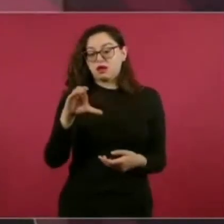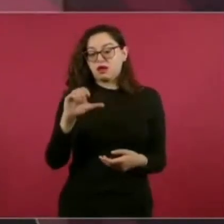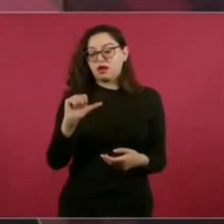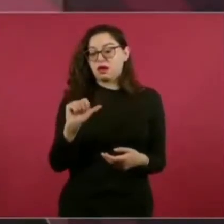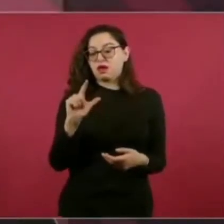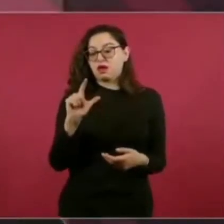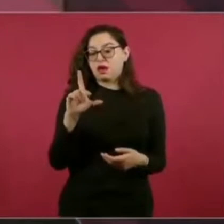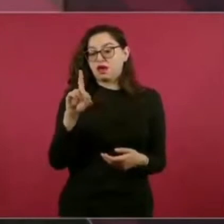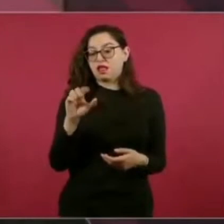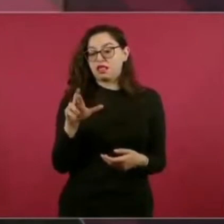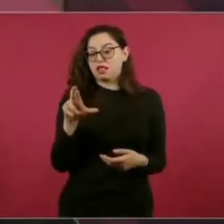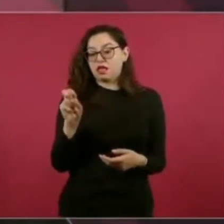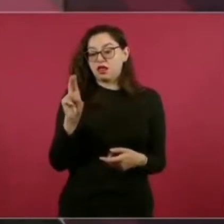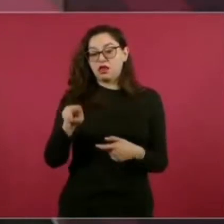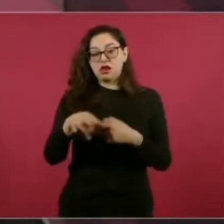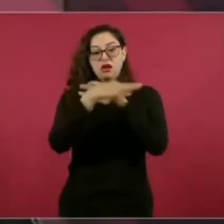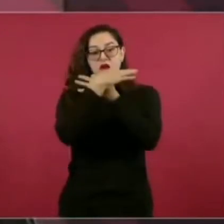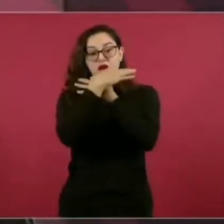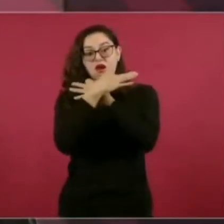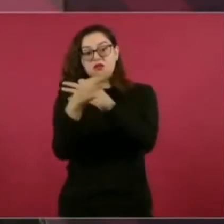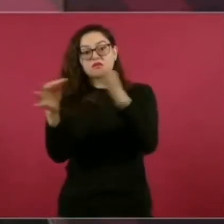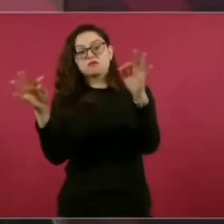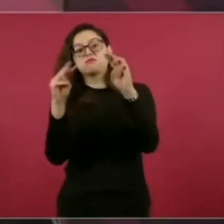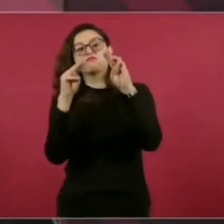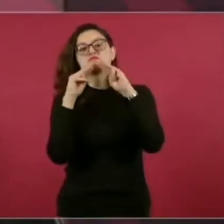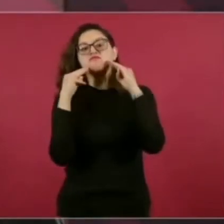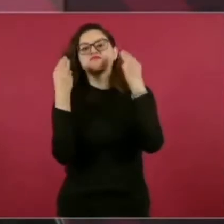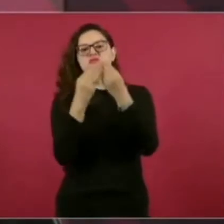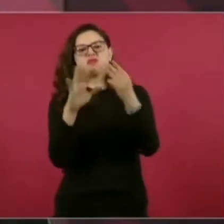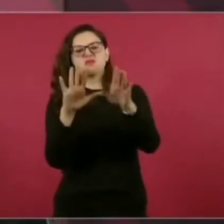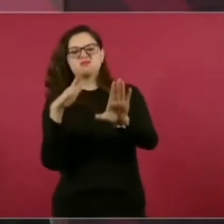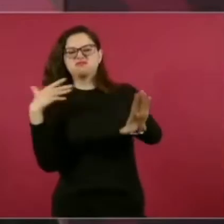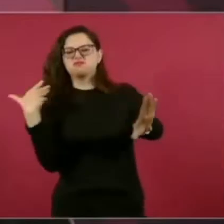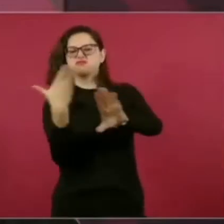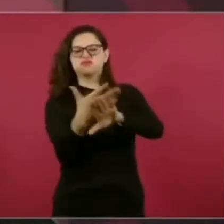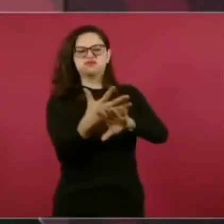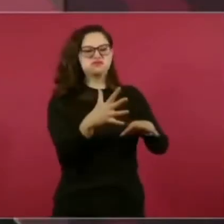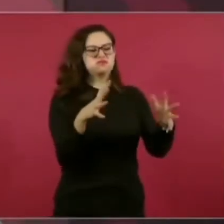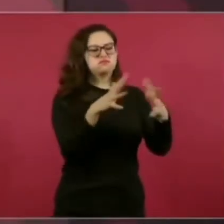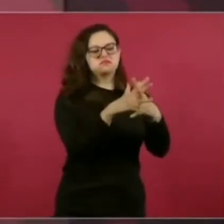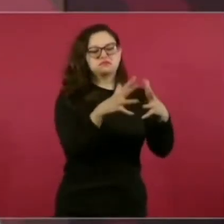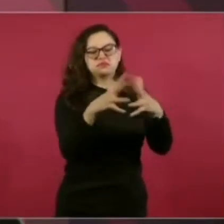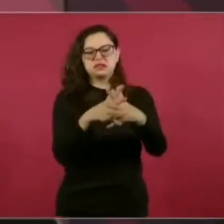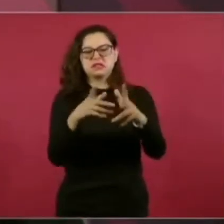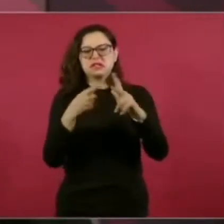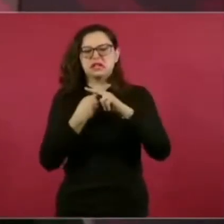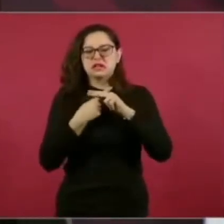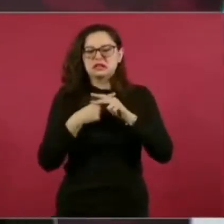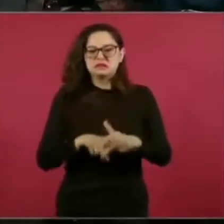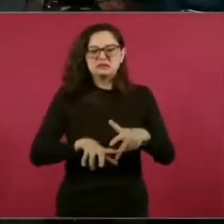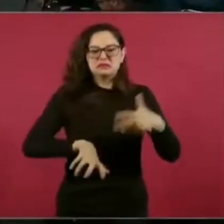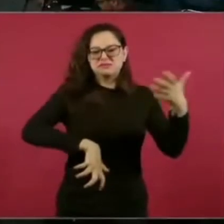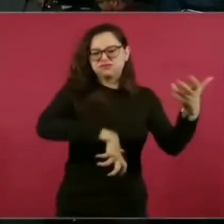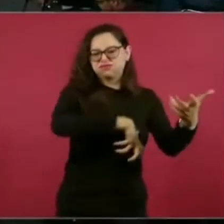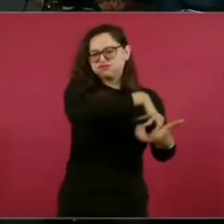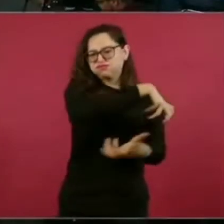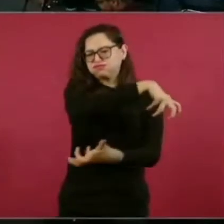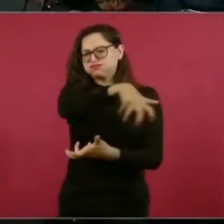cuando declara Calderón la guerra al narcotráfico, es cuando hay más